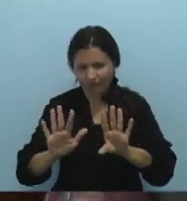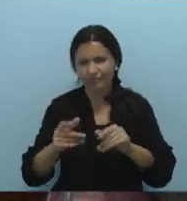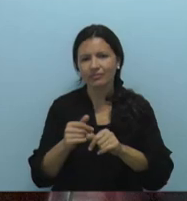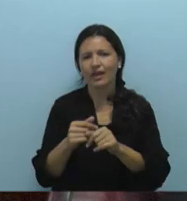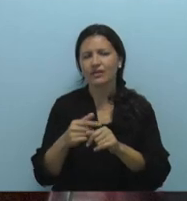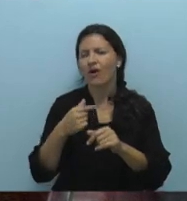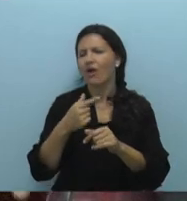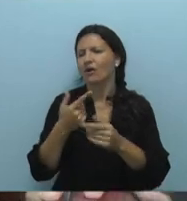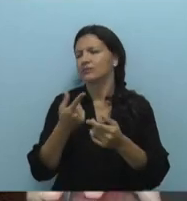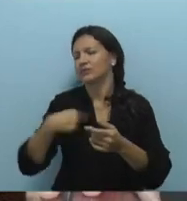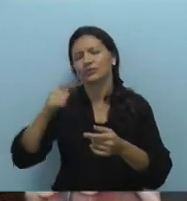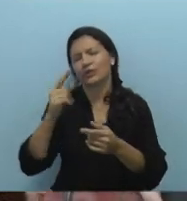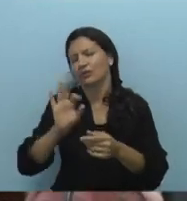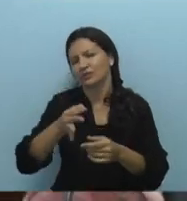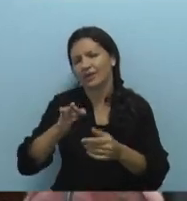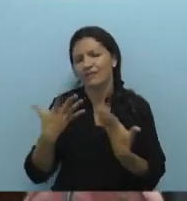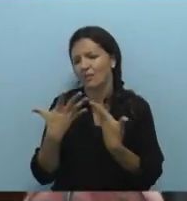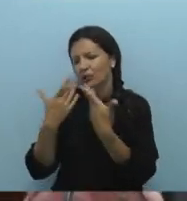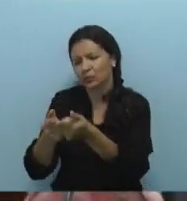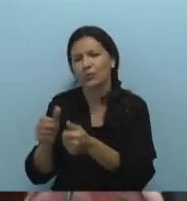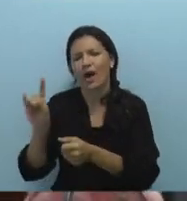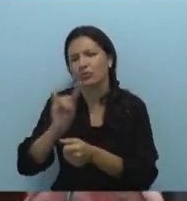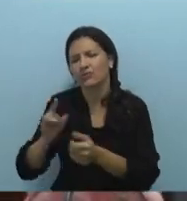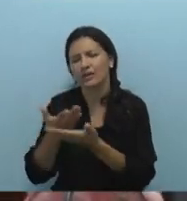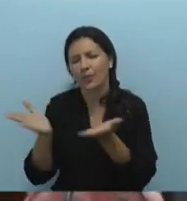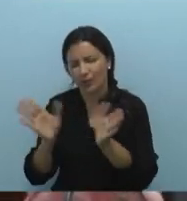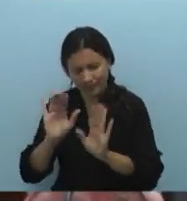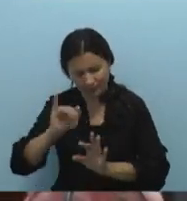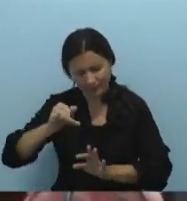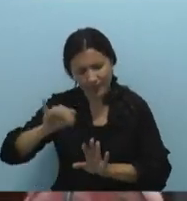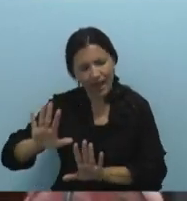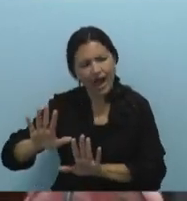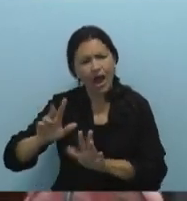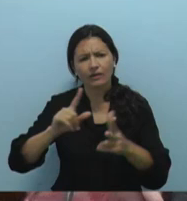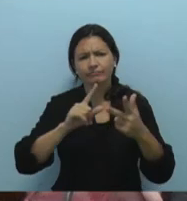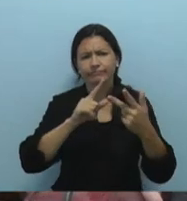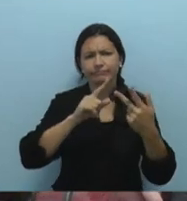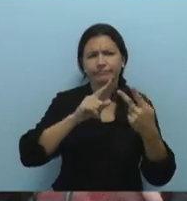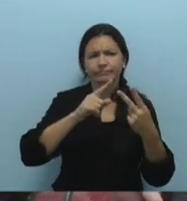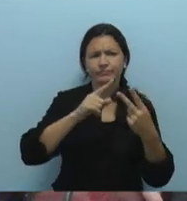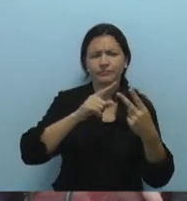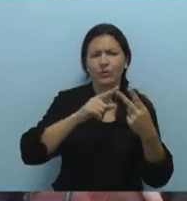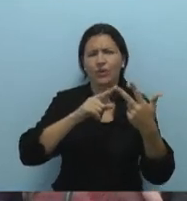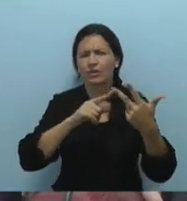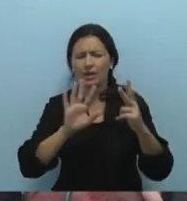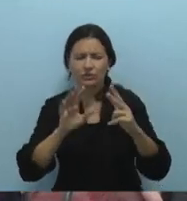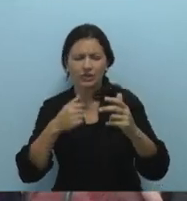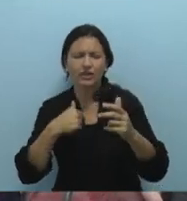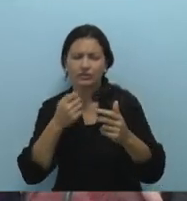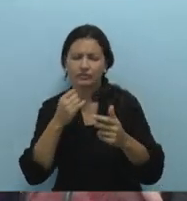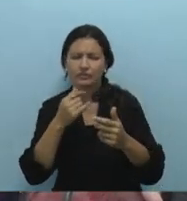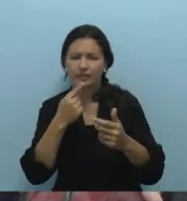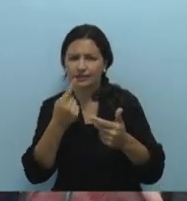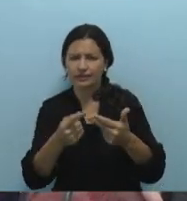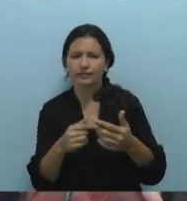sean fortalecidas desde el punto de vista presupuestario. Sí quiero remarcar 2 o 3 cosas para que queden claras,